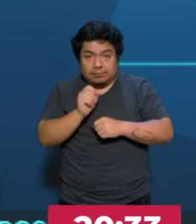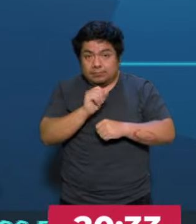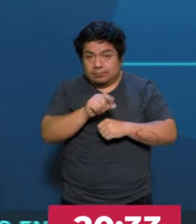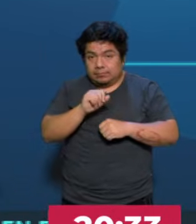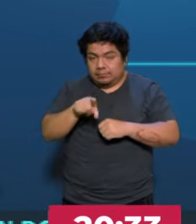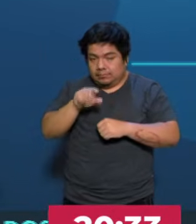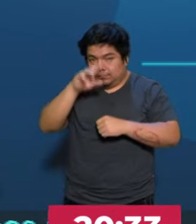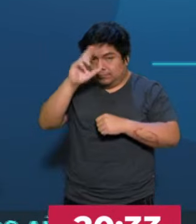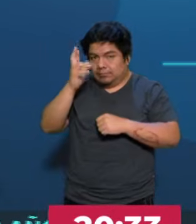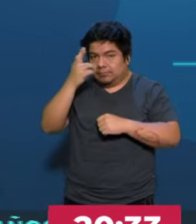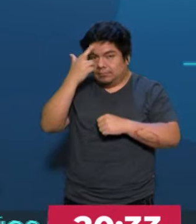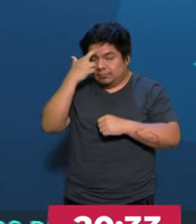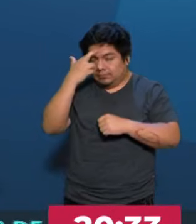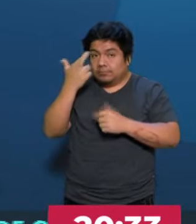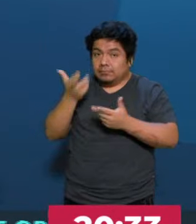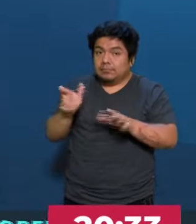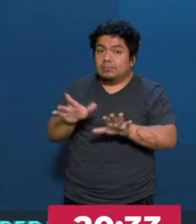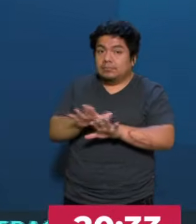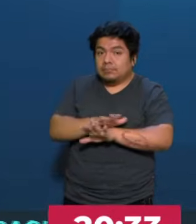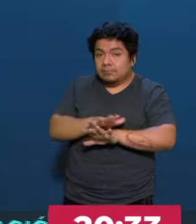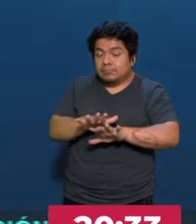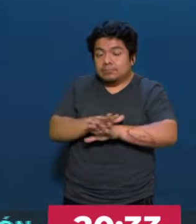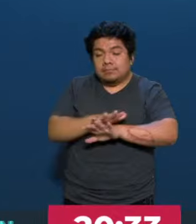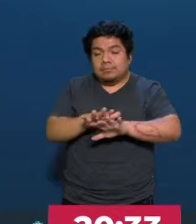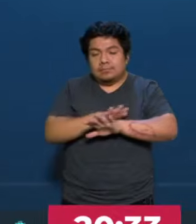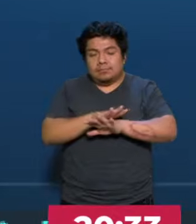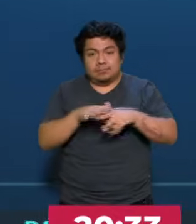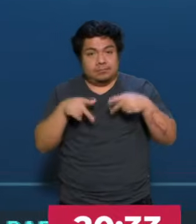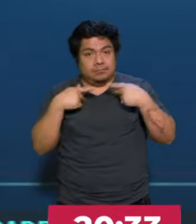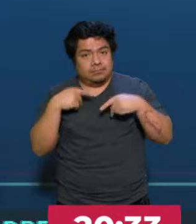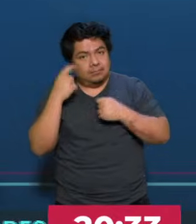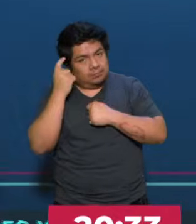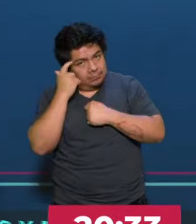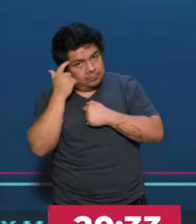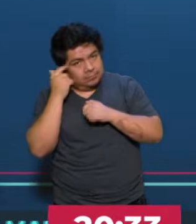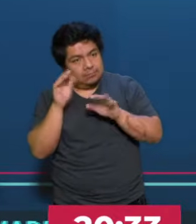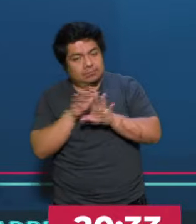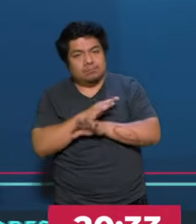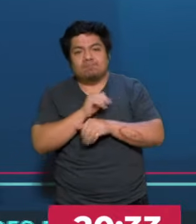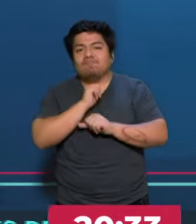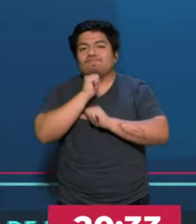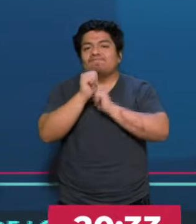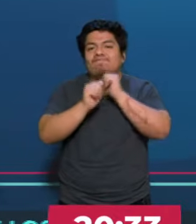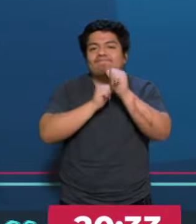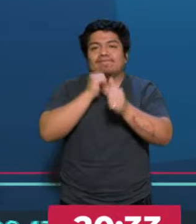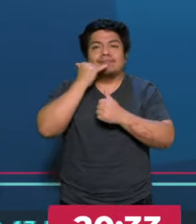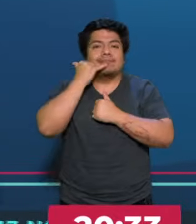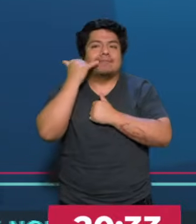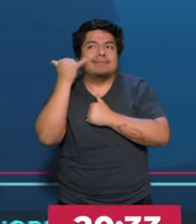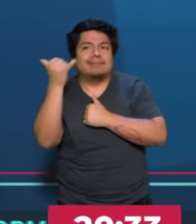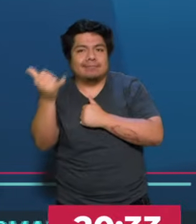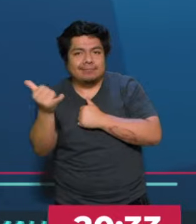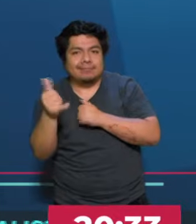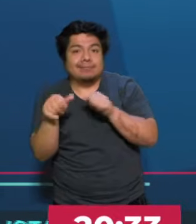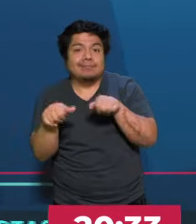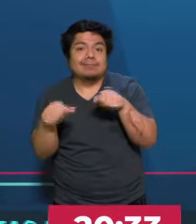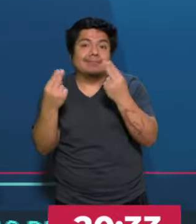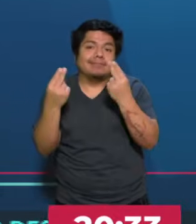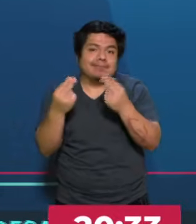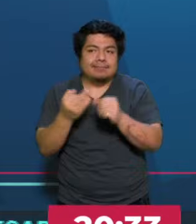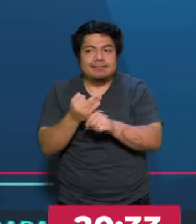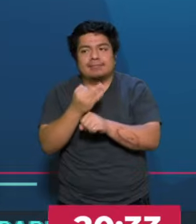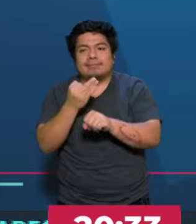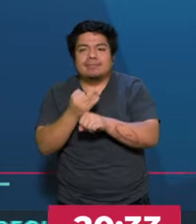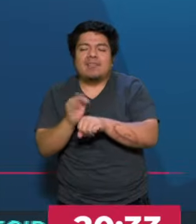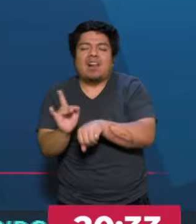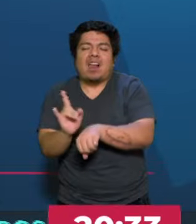hay que señalar que ha evolucionado ligeramente la cultura cívica. No debería haber ninguna llamada dolosa, de broma o que no